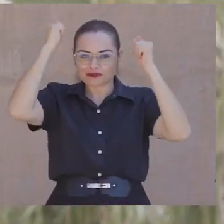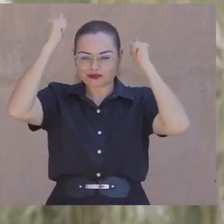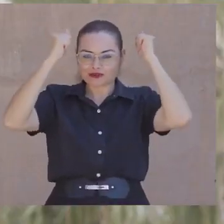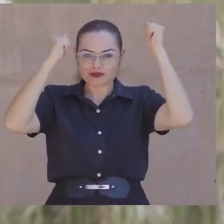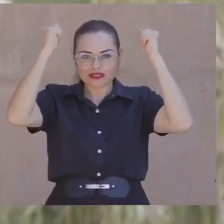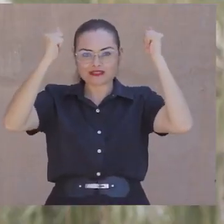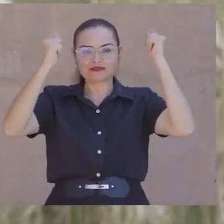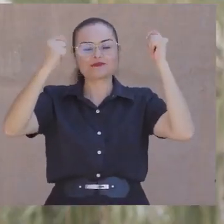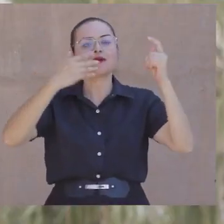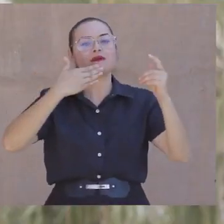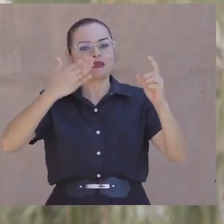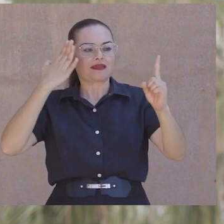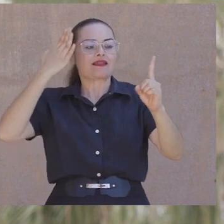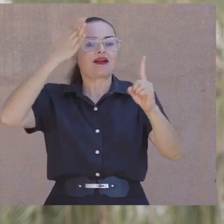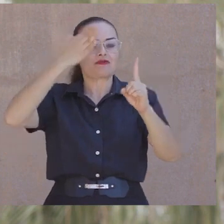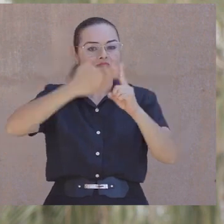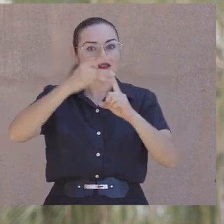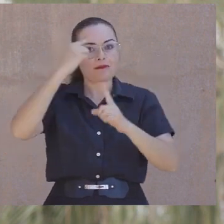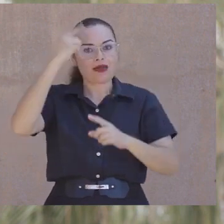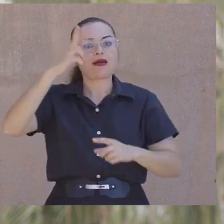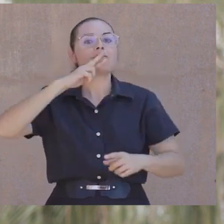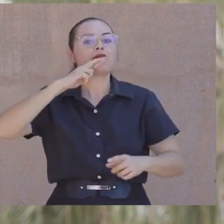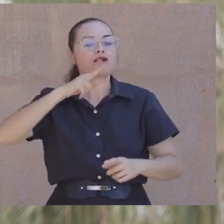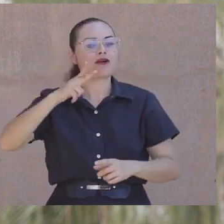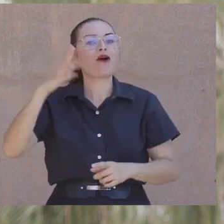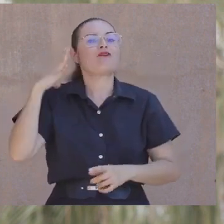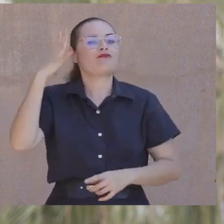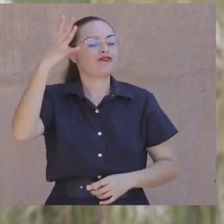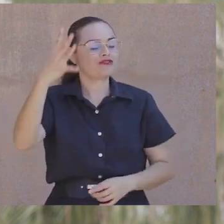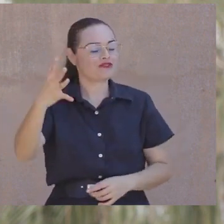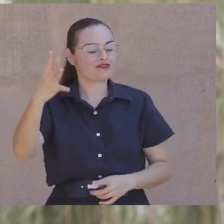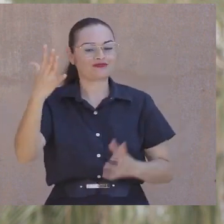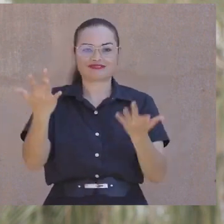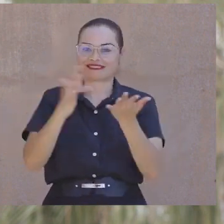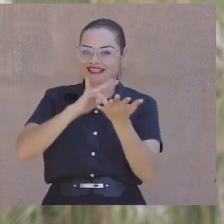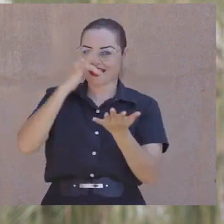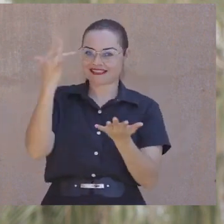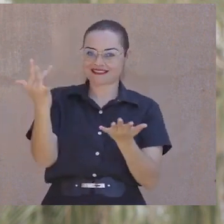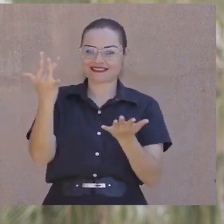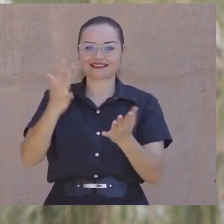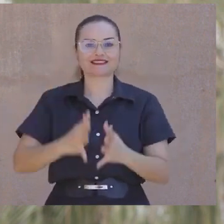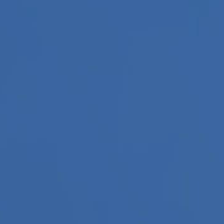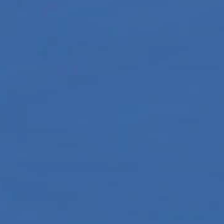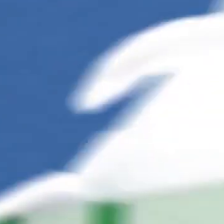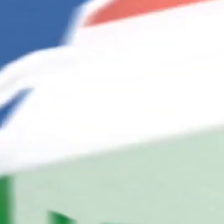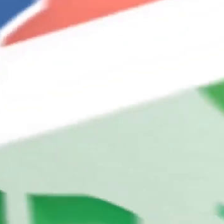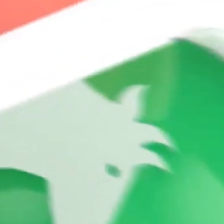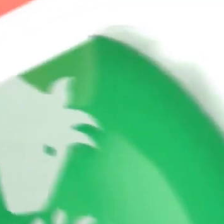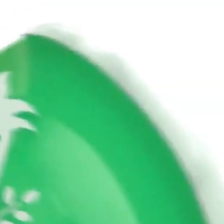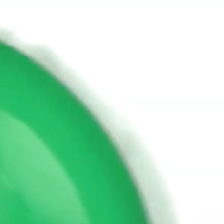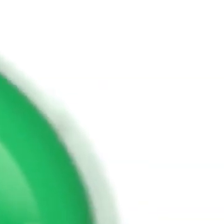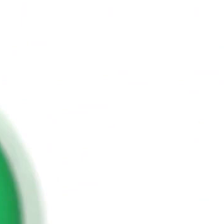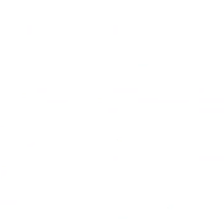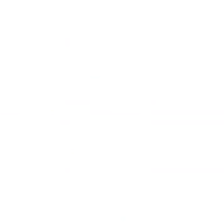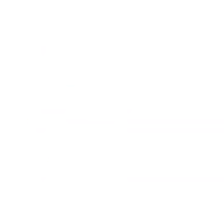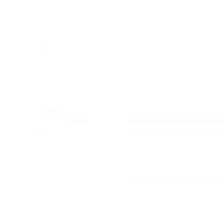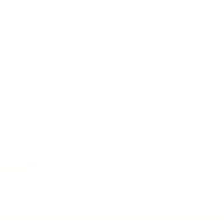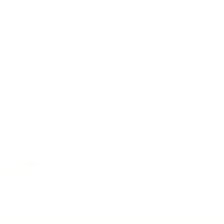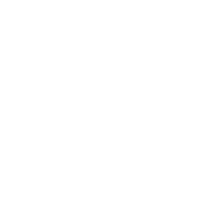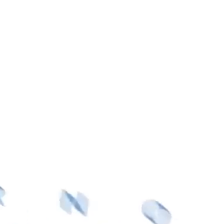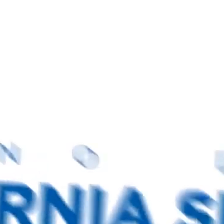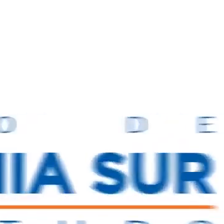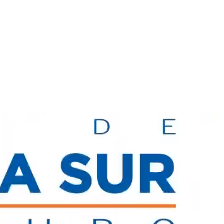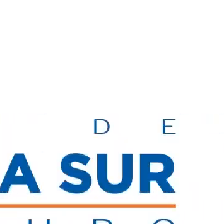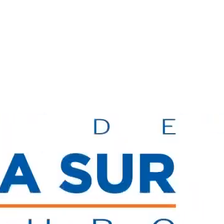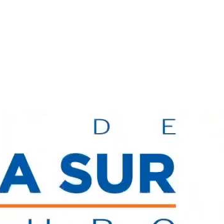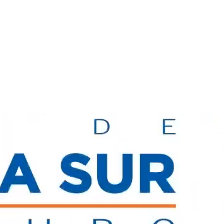turismo el viaje que nos lleva a un mejor presente y un mejor futuro muchas gracias gobierno de baja california sur